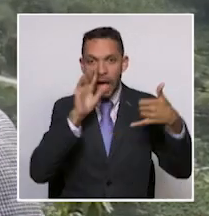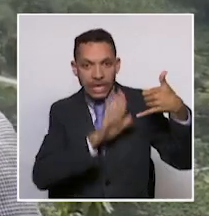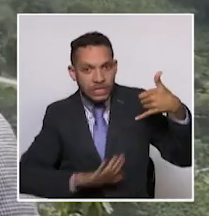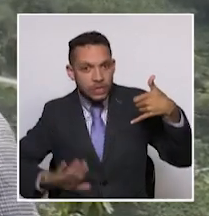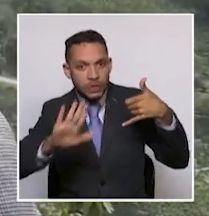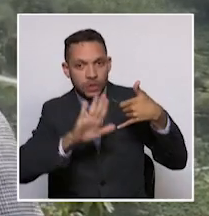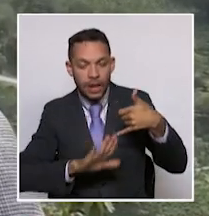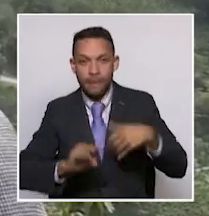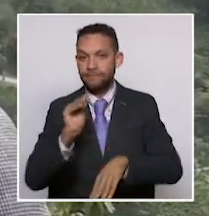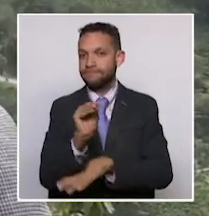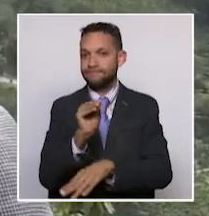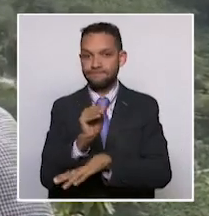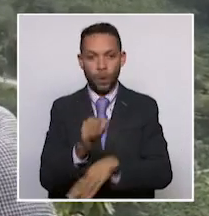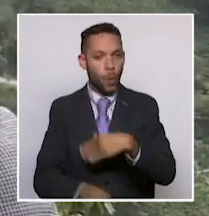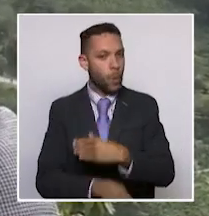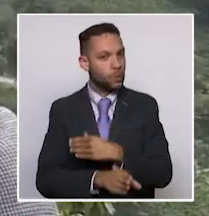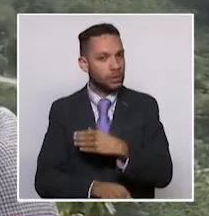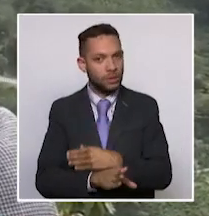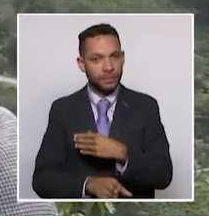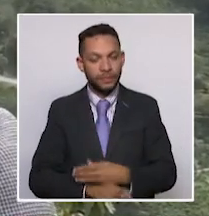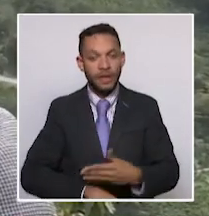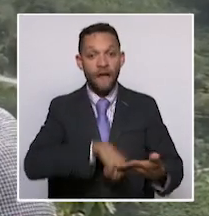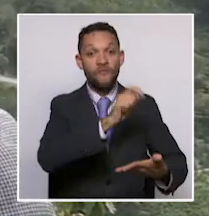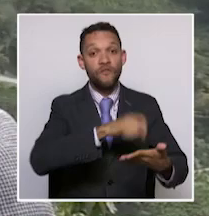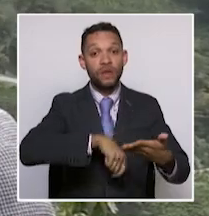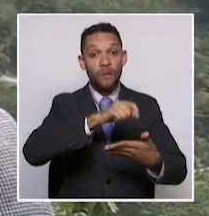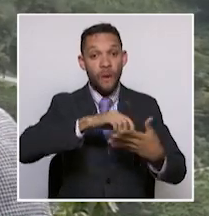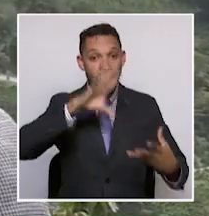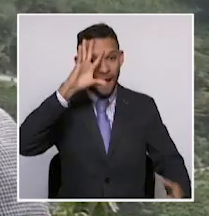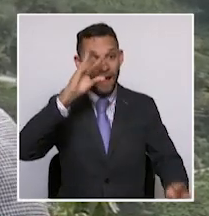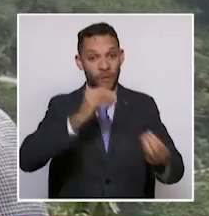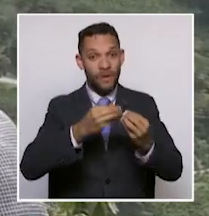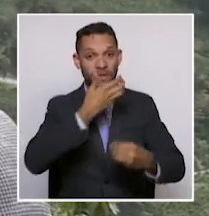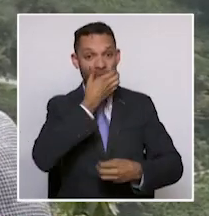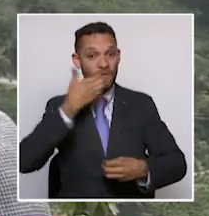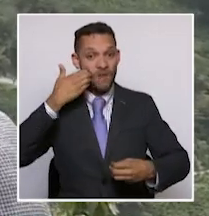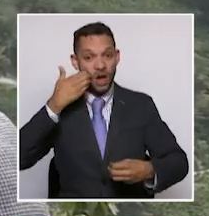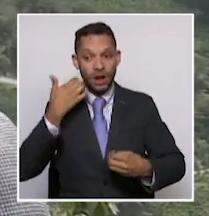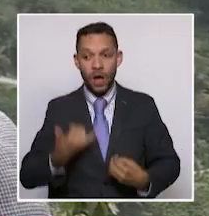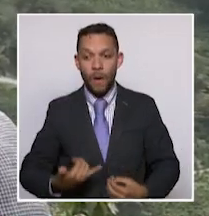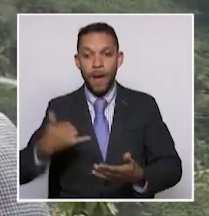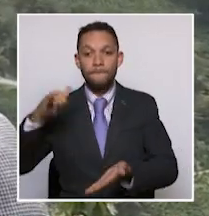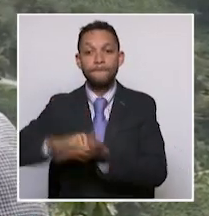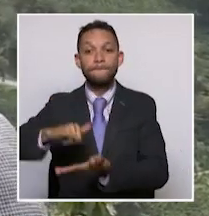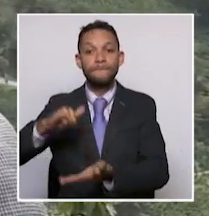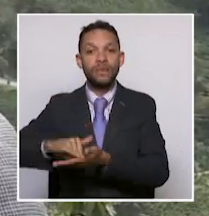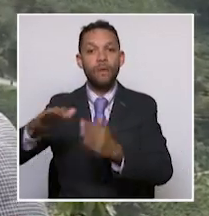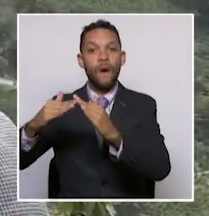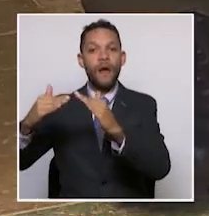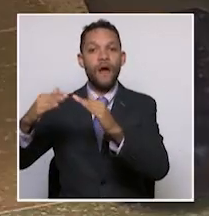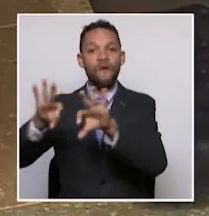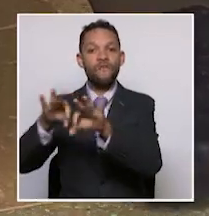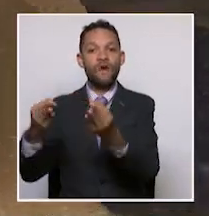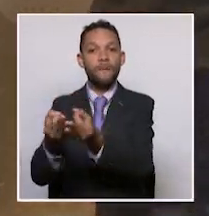como yo lo he dicho, se firmó la paz con las FARC, pero ahorita tenemos que firmar la paz en las